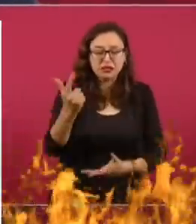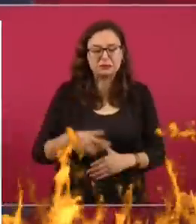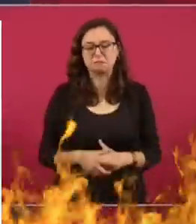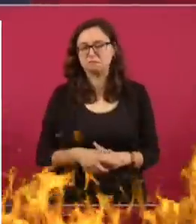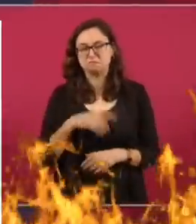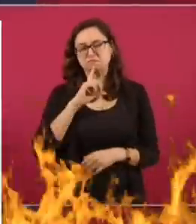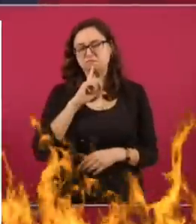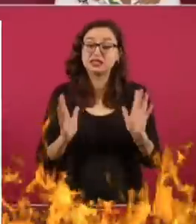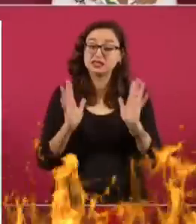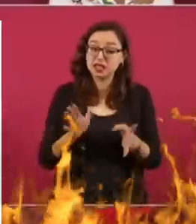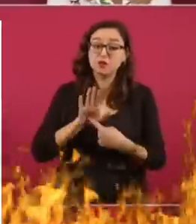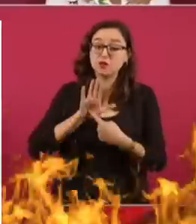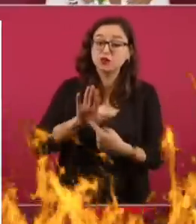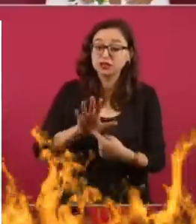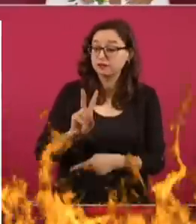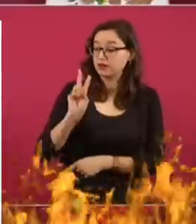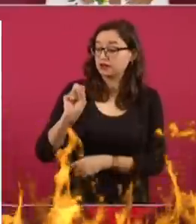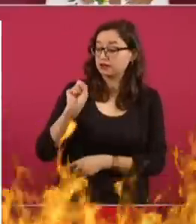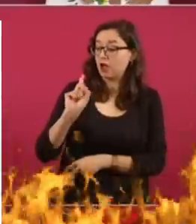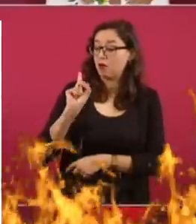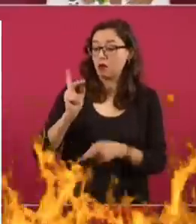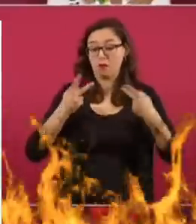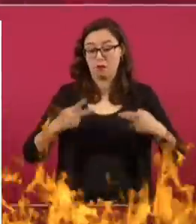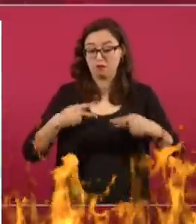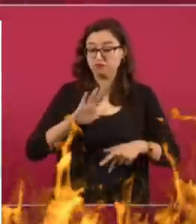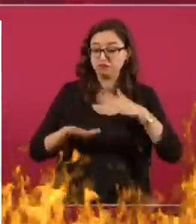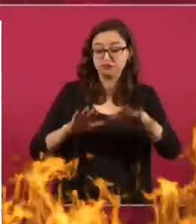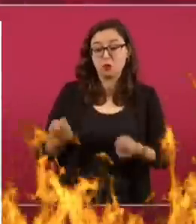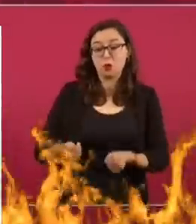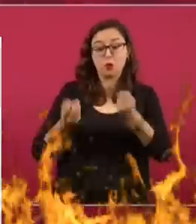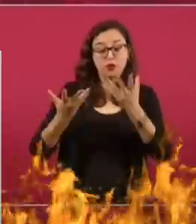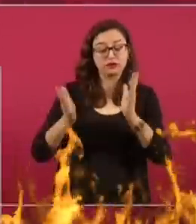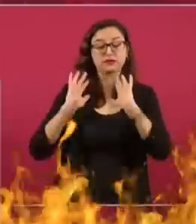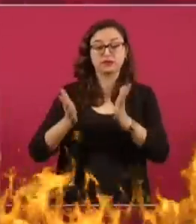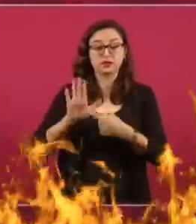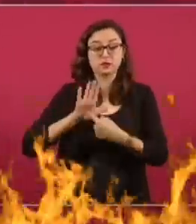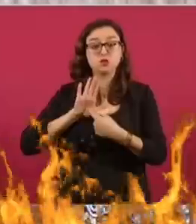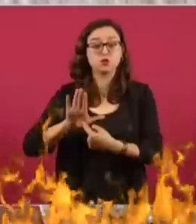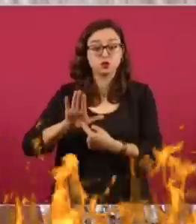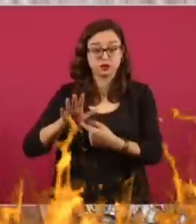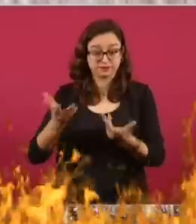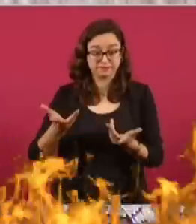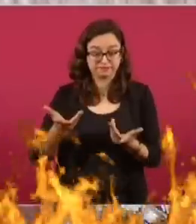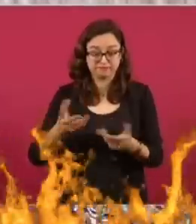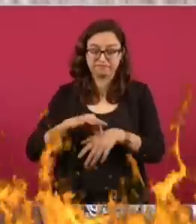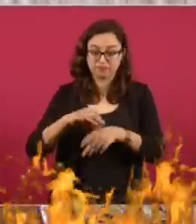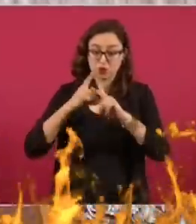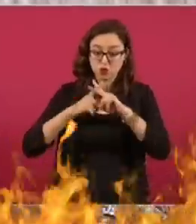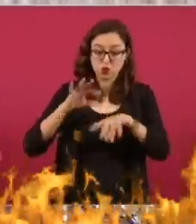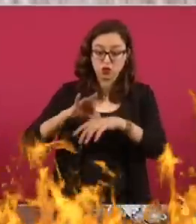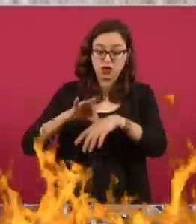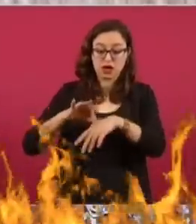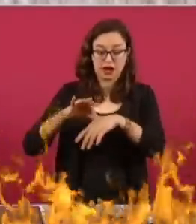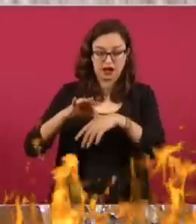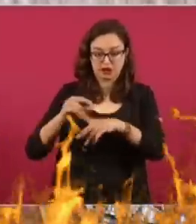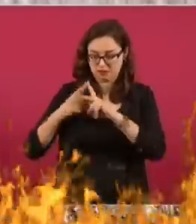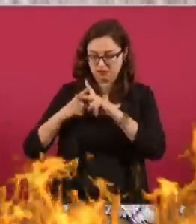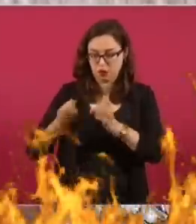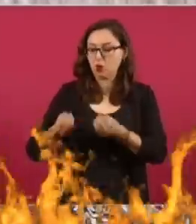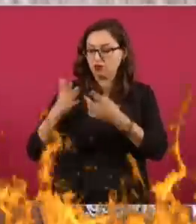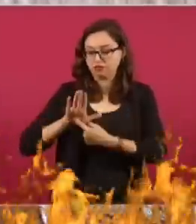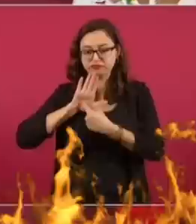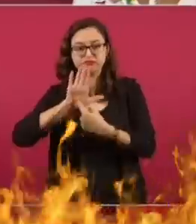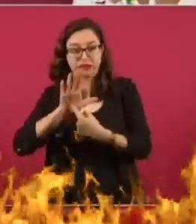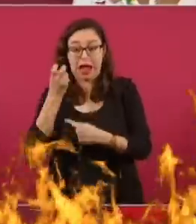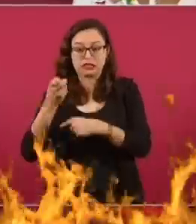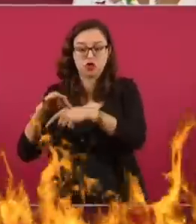esa bandera de la violencia. Claro, aquí son dos cosas. La realidad y la percepción. ¿Y qué cosa es lo que manejan los